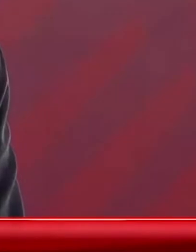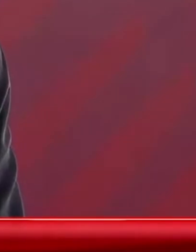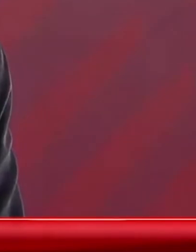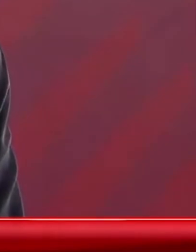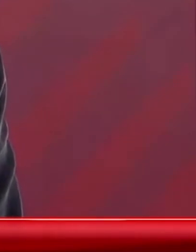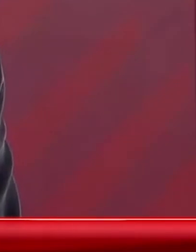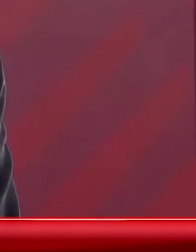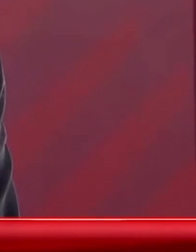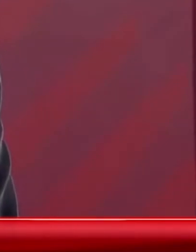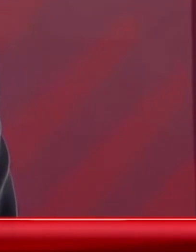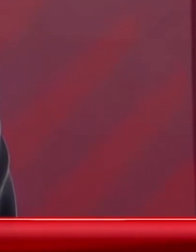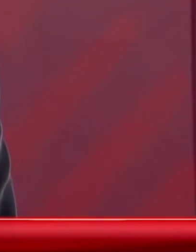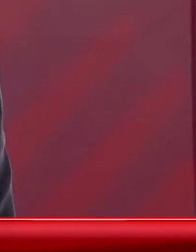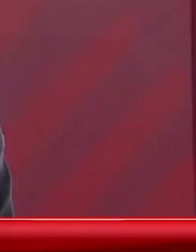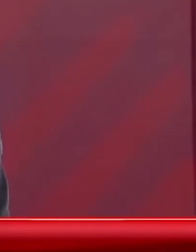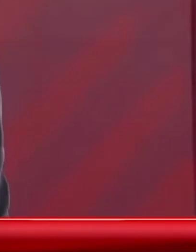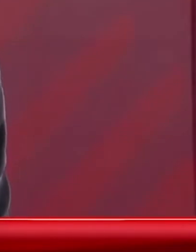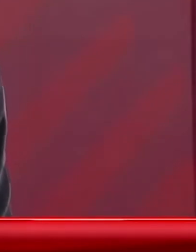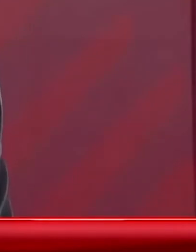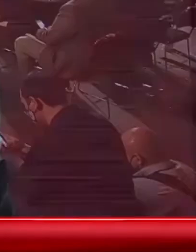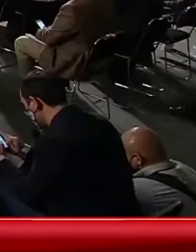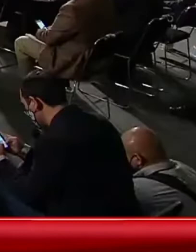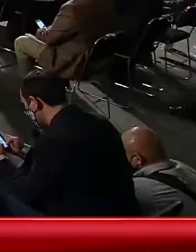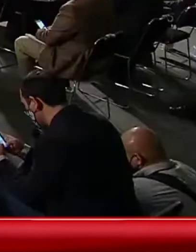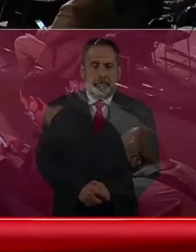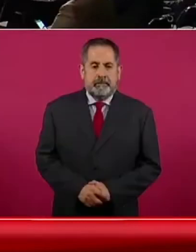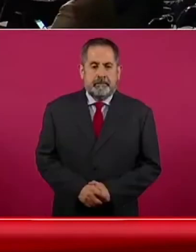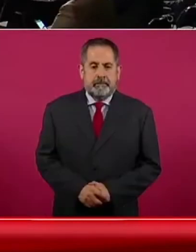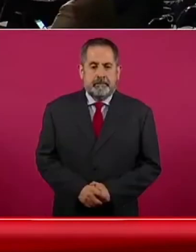inscribiendo a los trabajadores al seguro y no